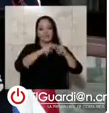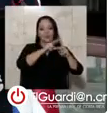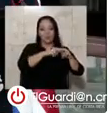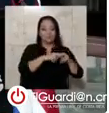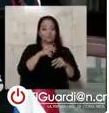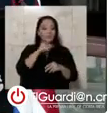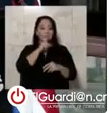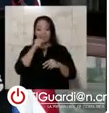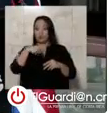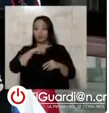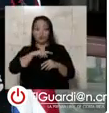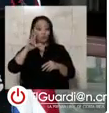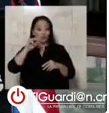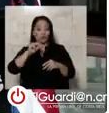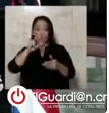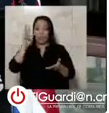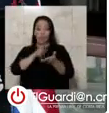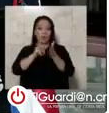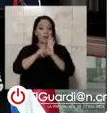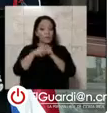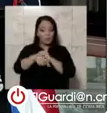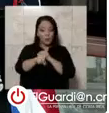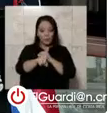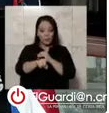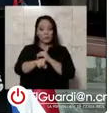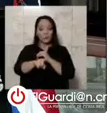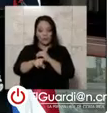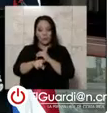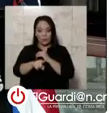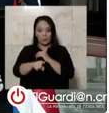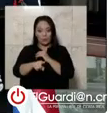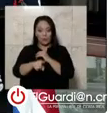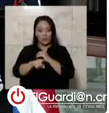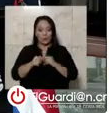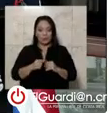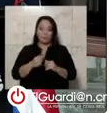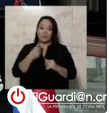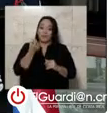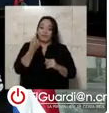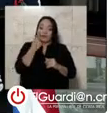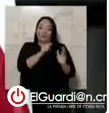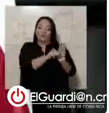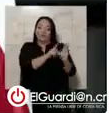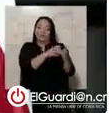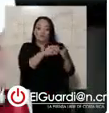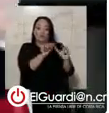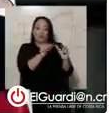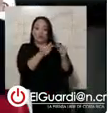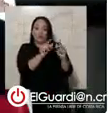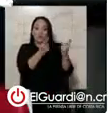la pasamos pronto, y entiendo que hay una fracción legislativa que no quiere que